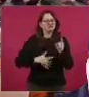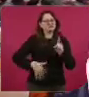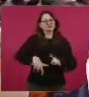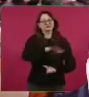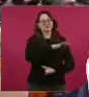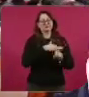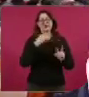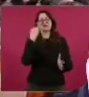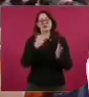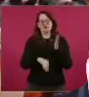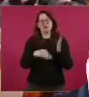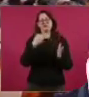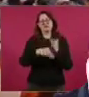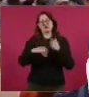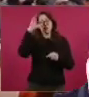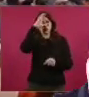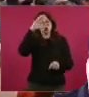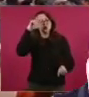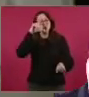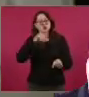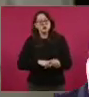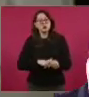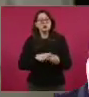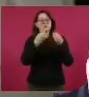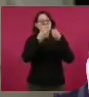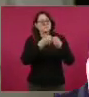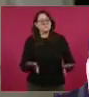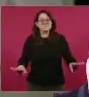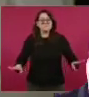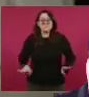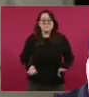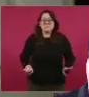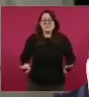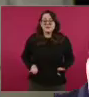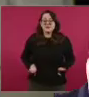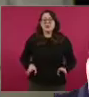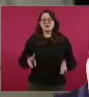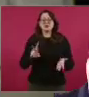cultural, de pérdida de valores.